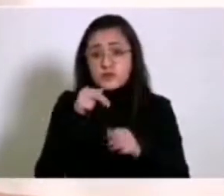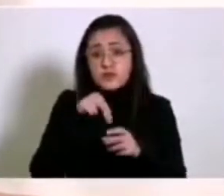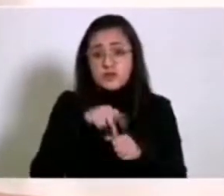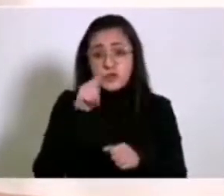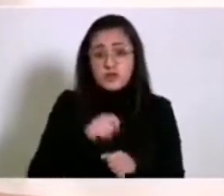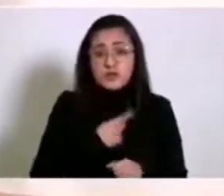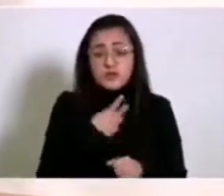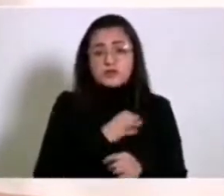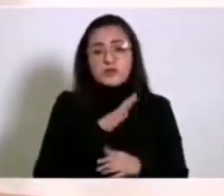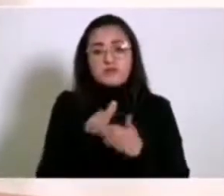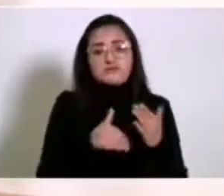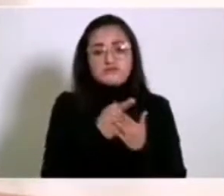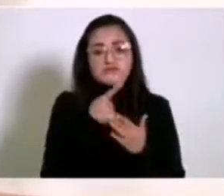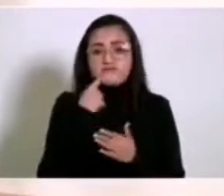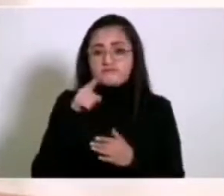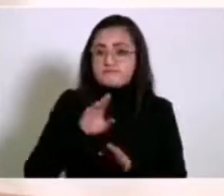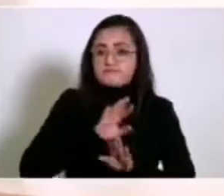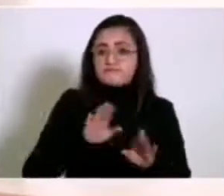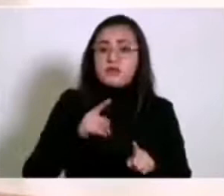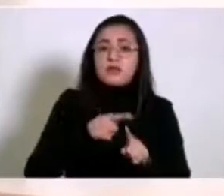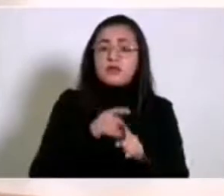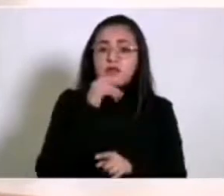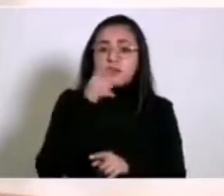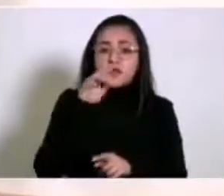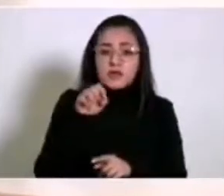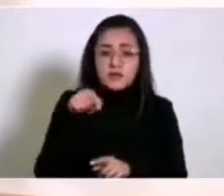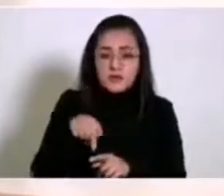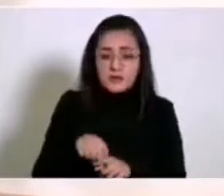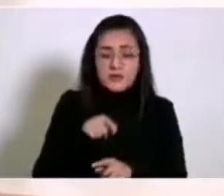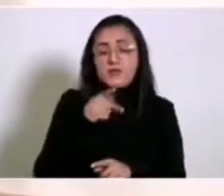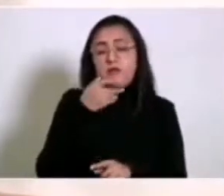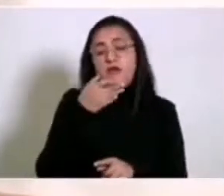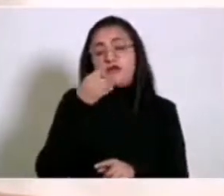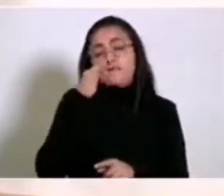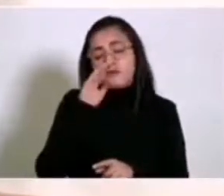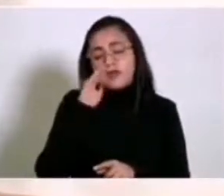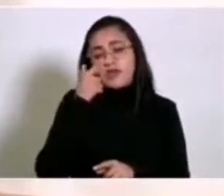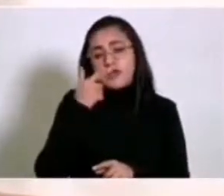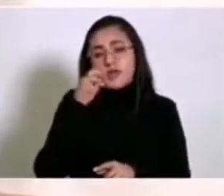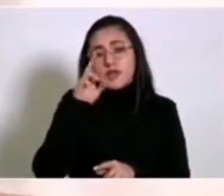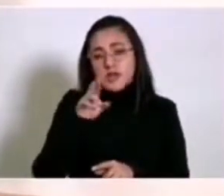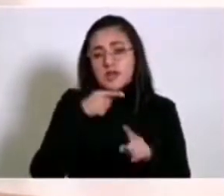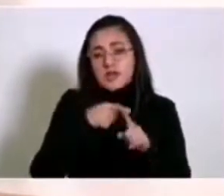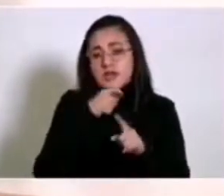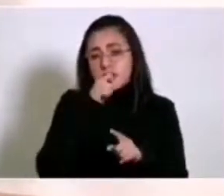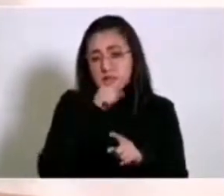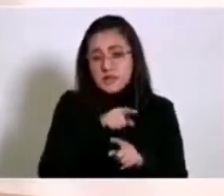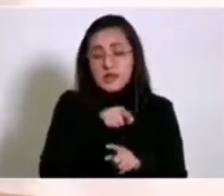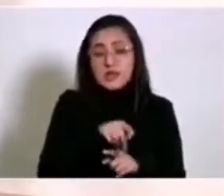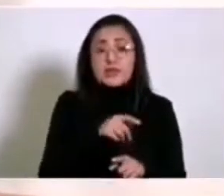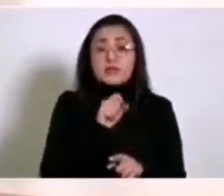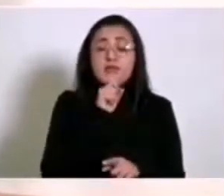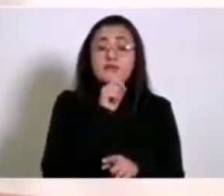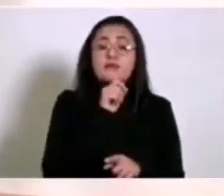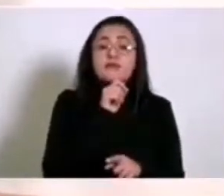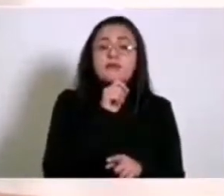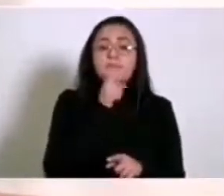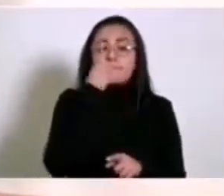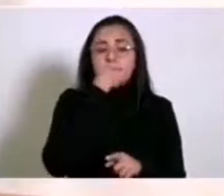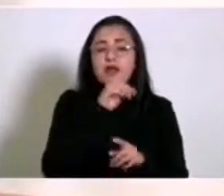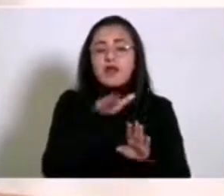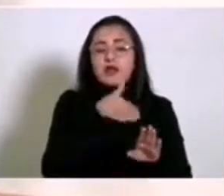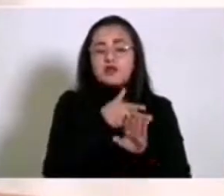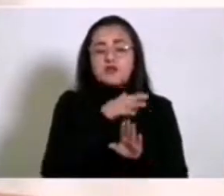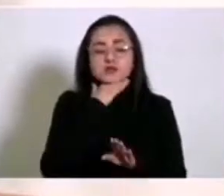tehuacán se presentaron ya las denuncias penales ante la fiscalía general de la república delegación tehuacán así como la fiscalía especializada anticorrupción del